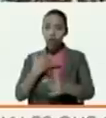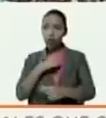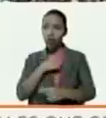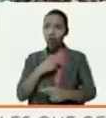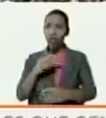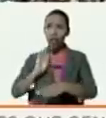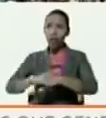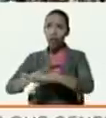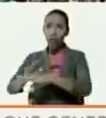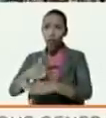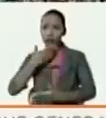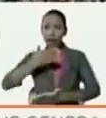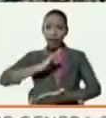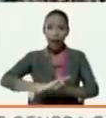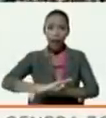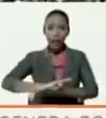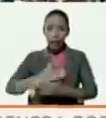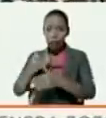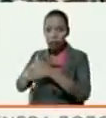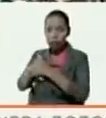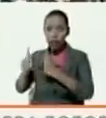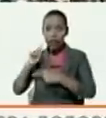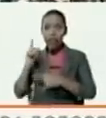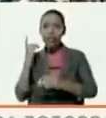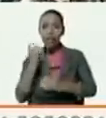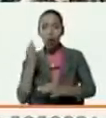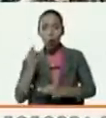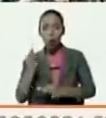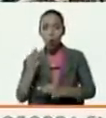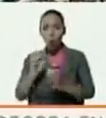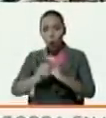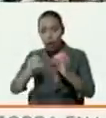carta escondida que ya los organismos de seguridad están trabajando para eso.